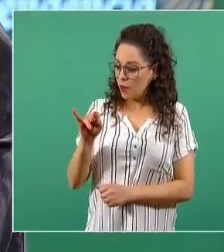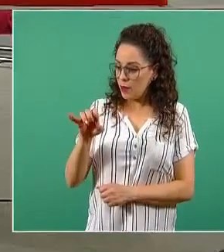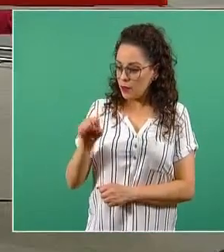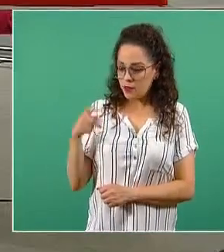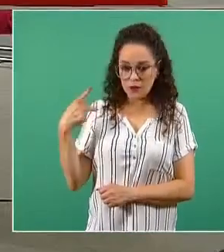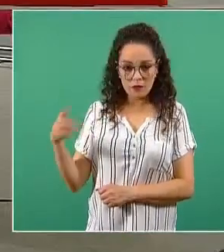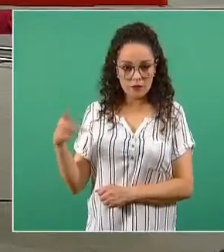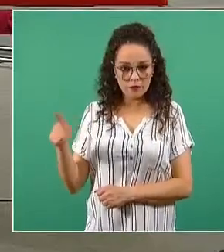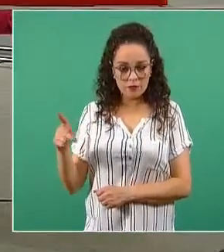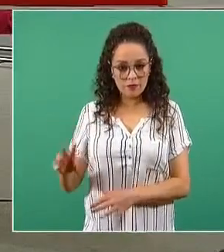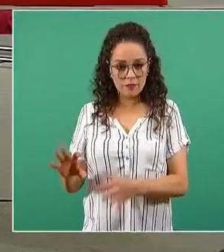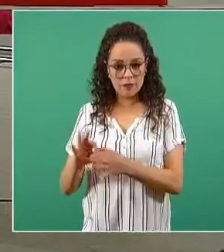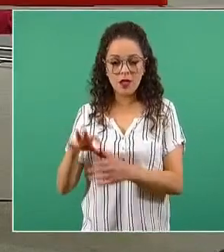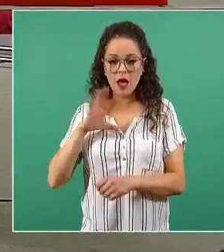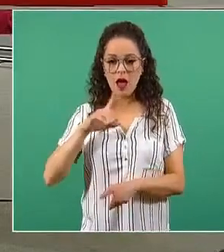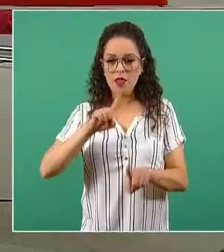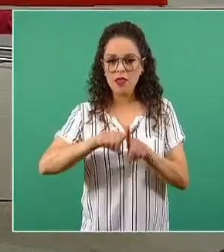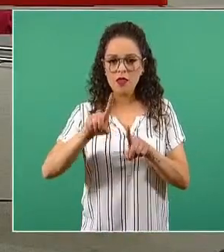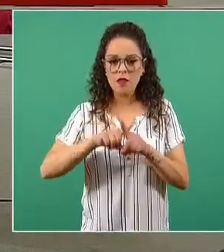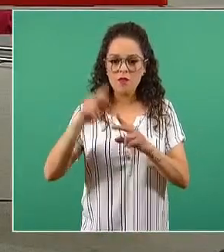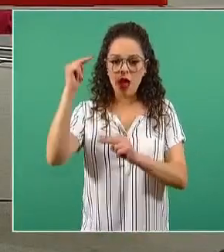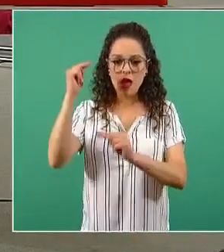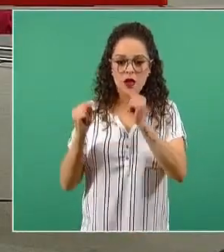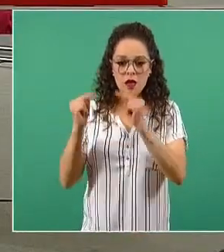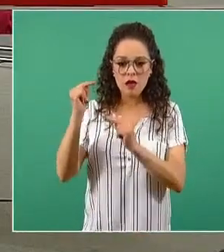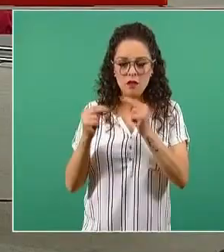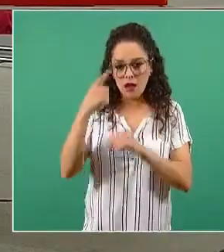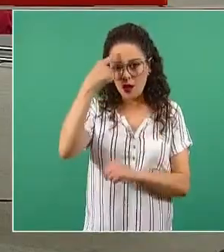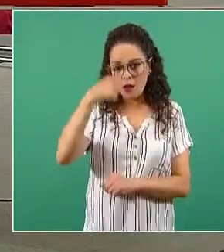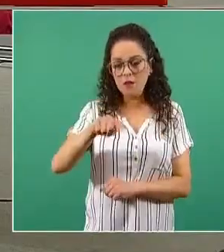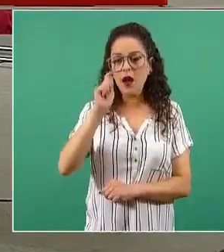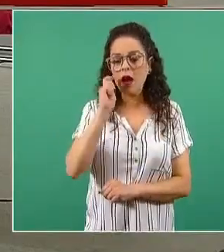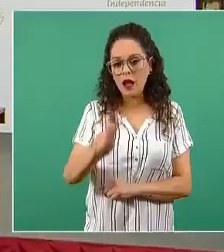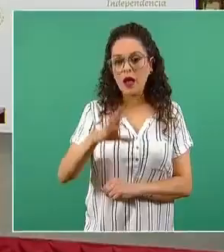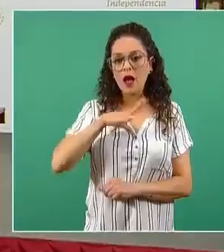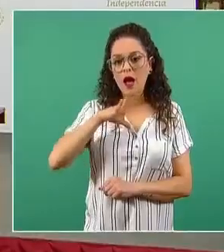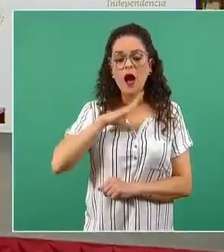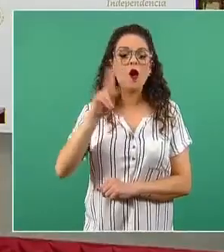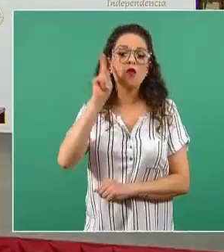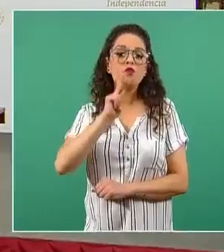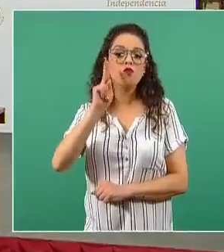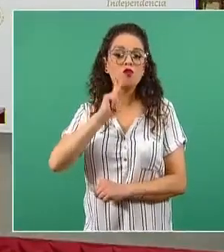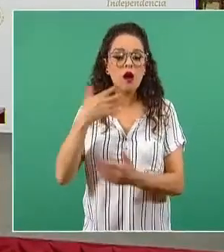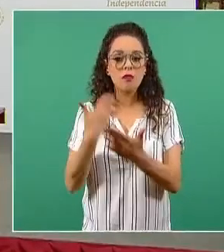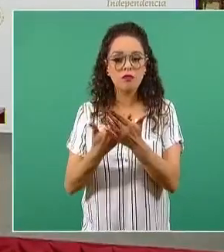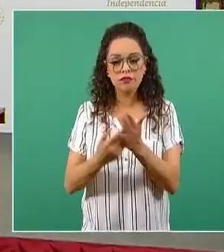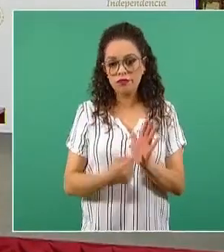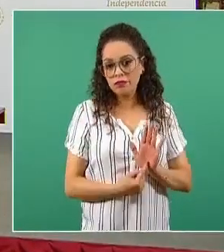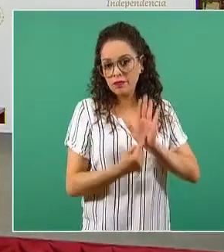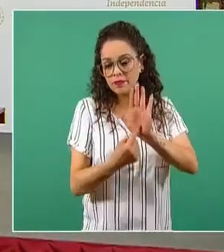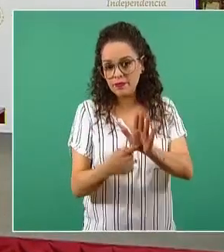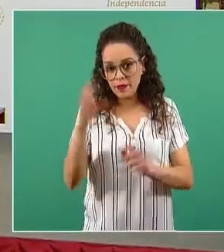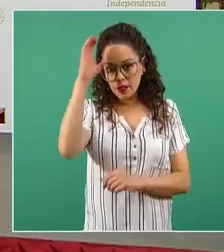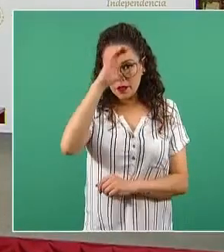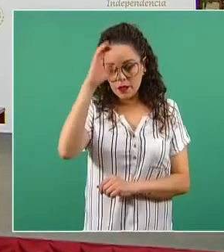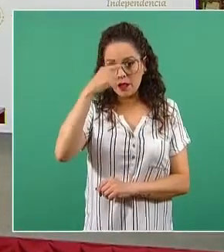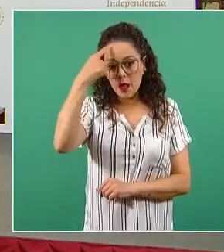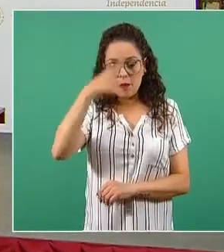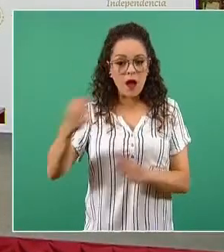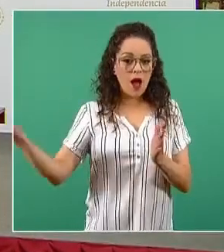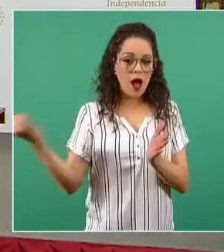tienen distintos grados de dominio o de acercamiento a la evidencia científica para la aprobación de vacunas.